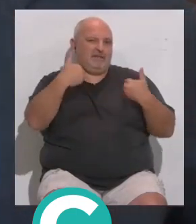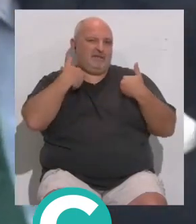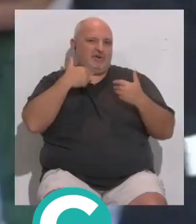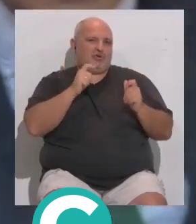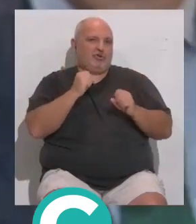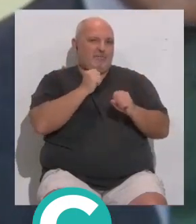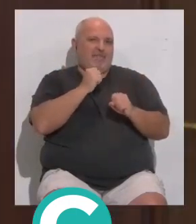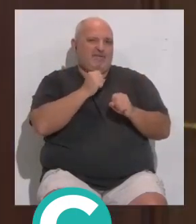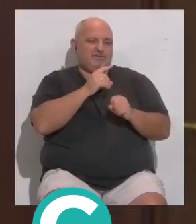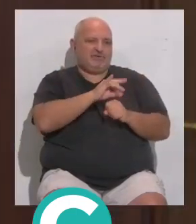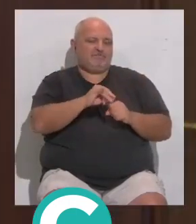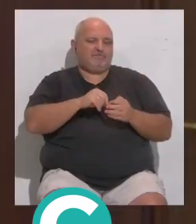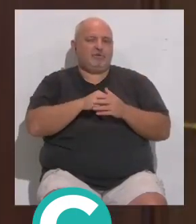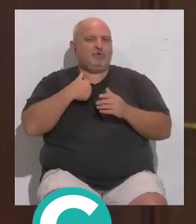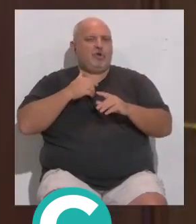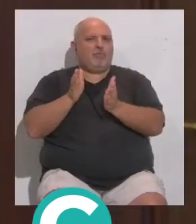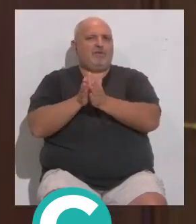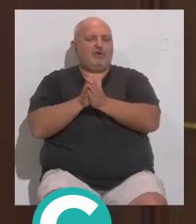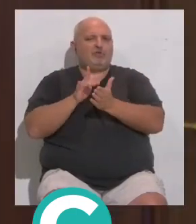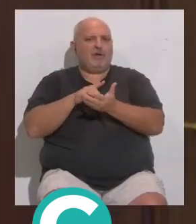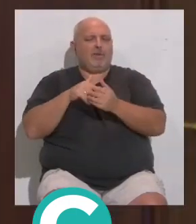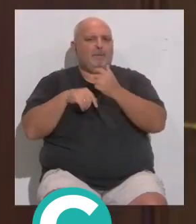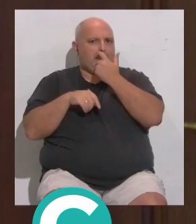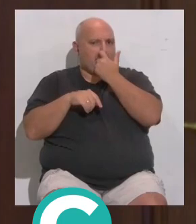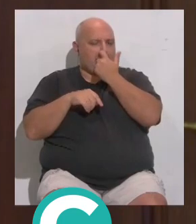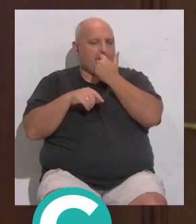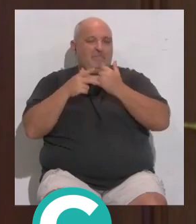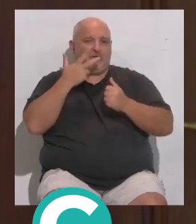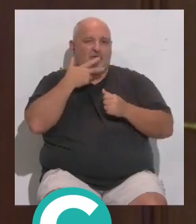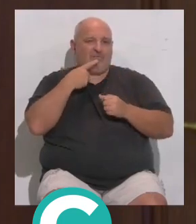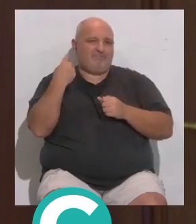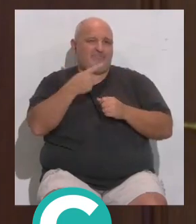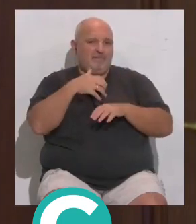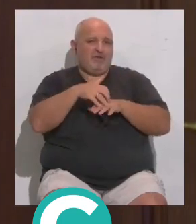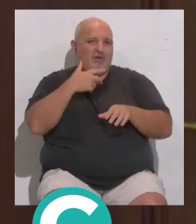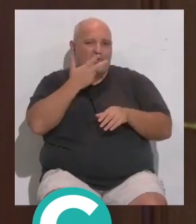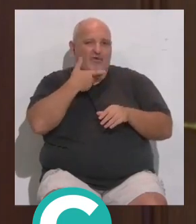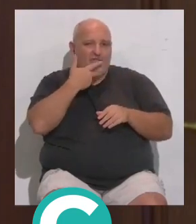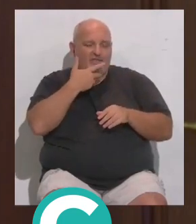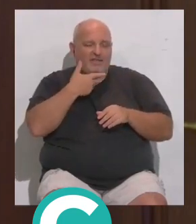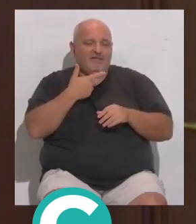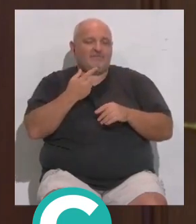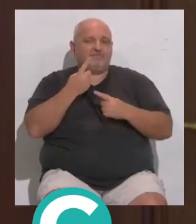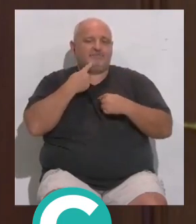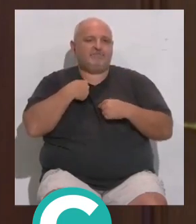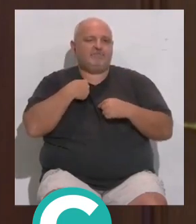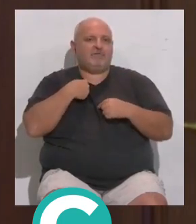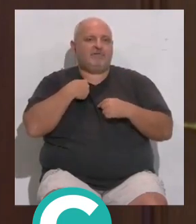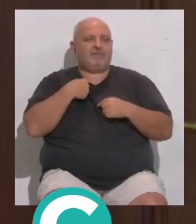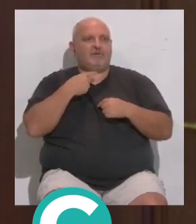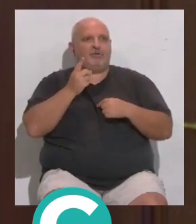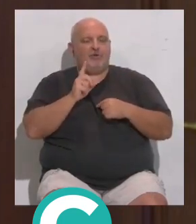Jurado. He tenido compañero, y sabéis de quién hablo especialmente, que me decía que no, que tenía que